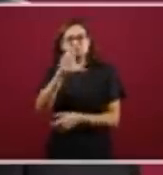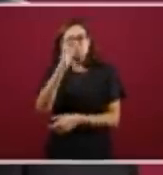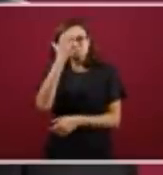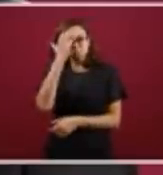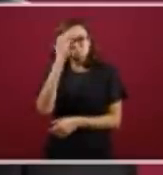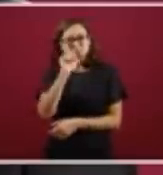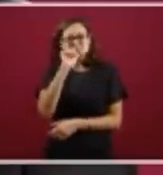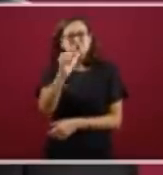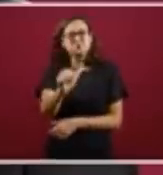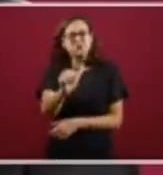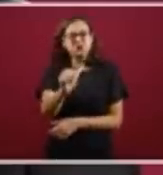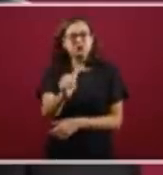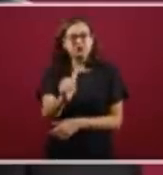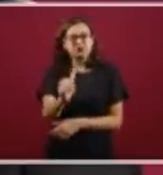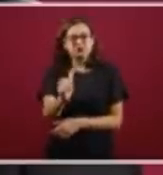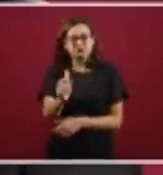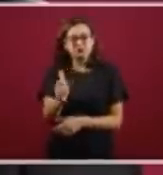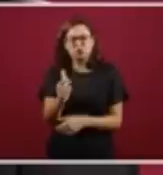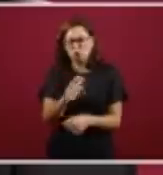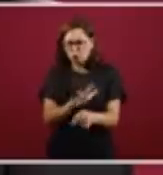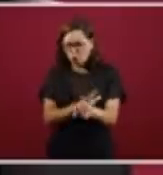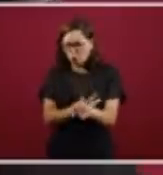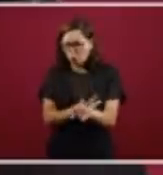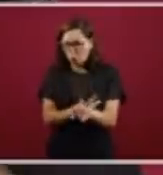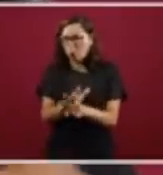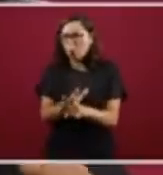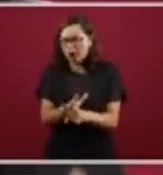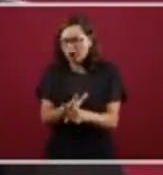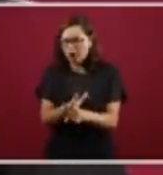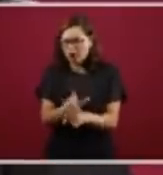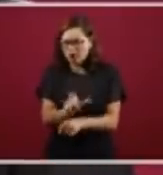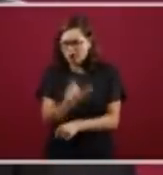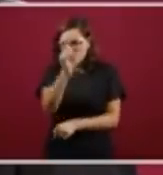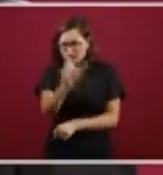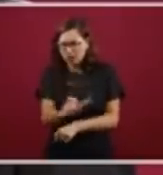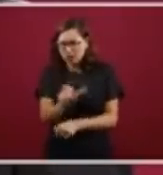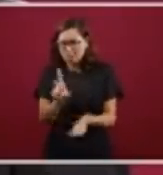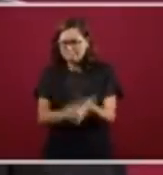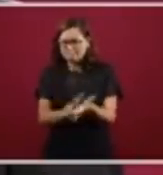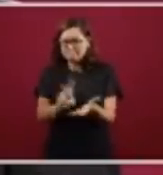El reconocimiento se adquiere por pertenecer a una comunidad.